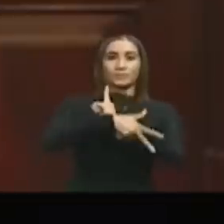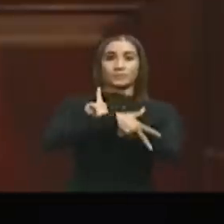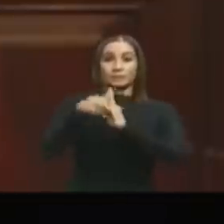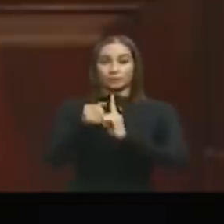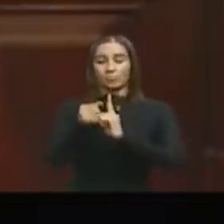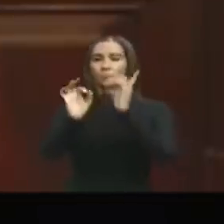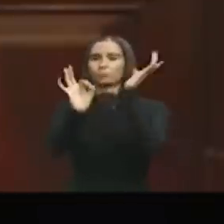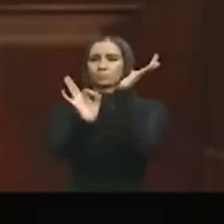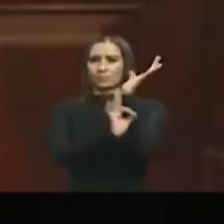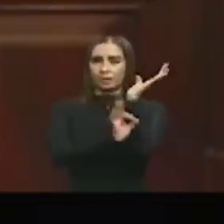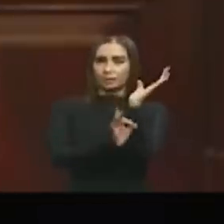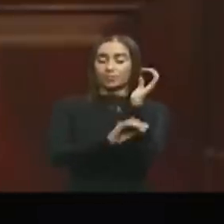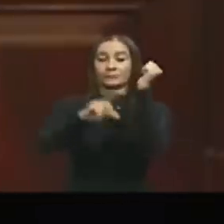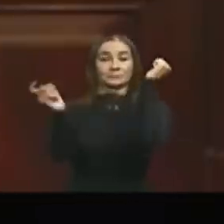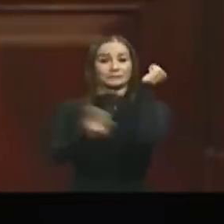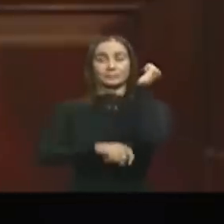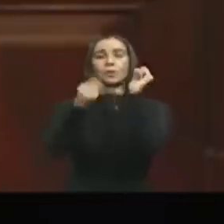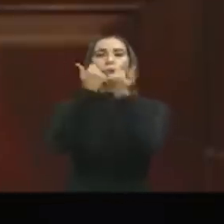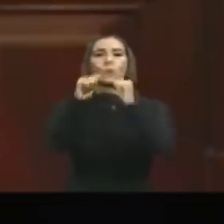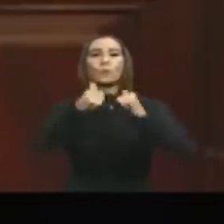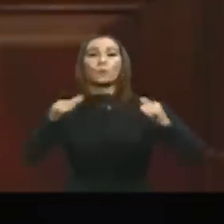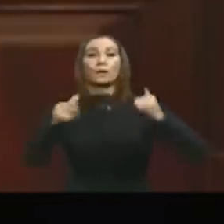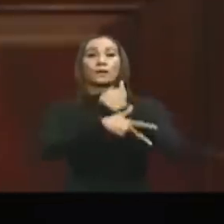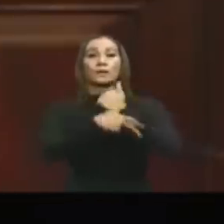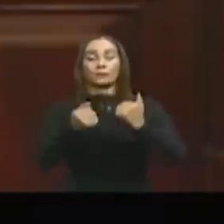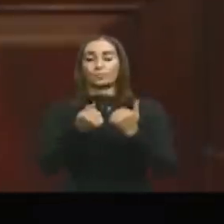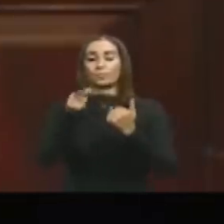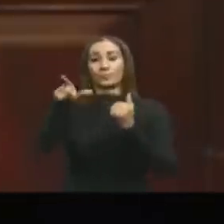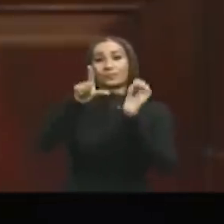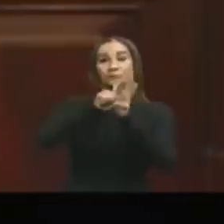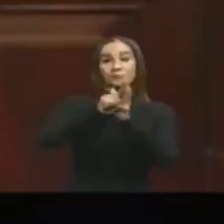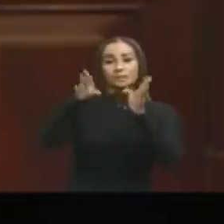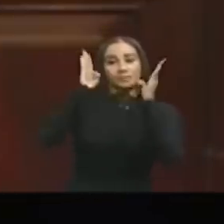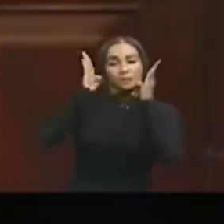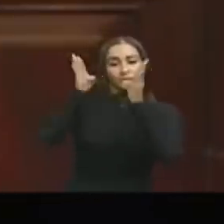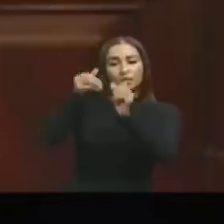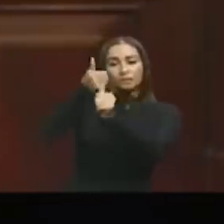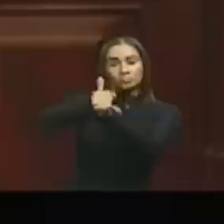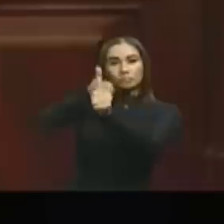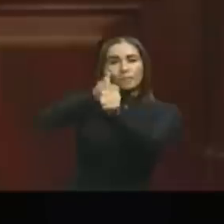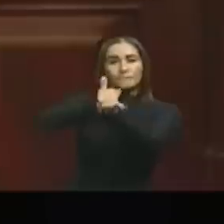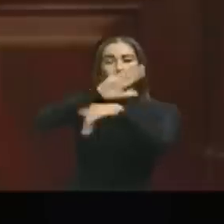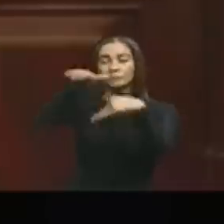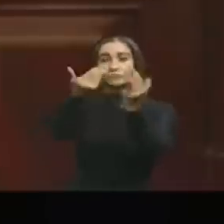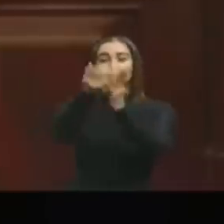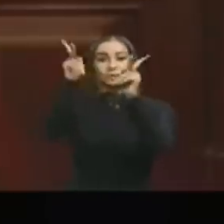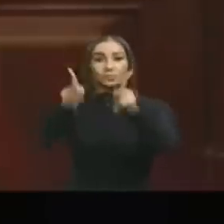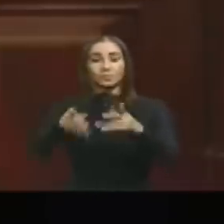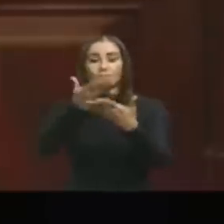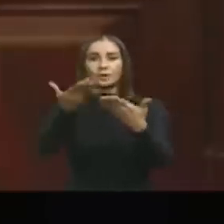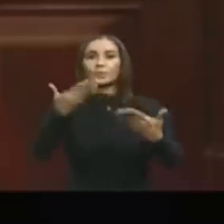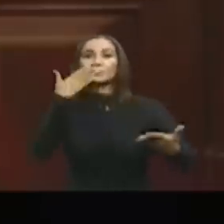el narcotráfico y otros ilícitos, ya que se enfoca exclusivamente en la persecución de toda clase de activos